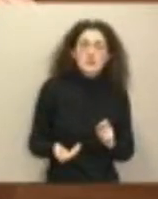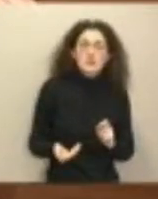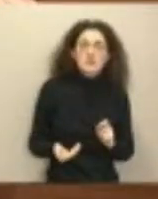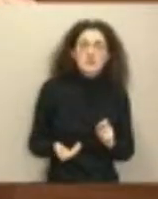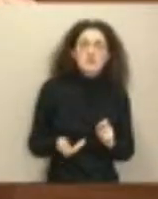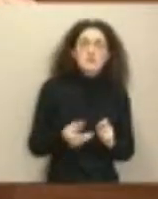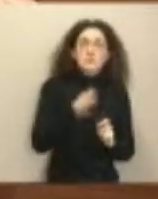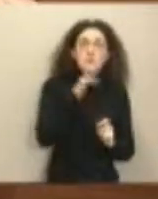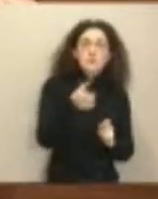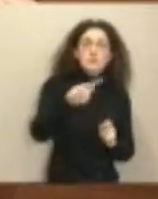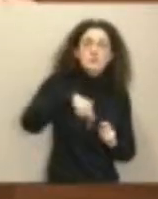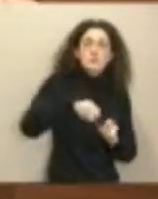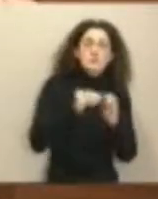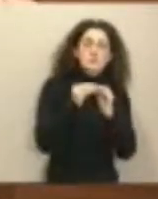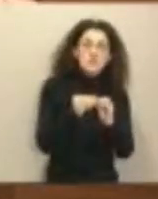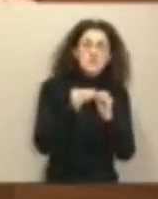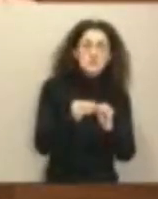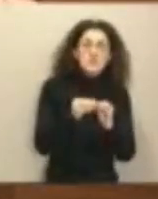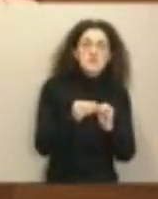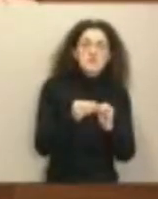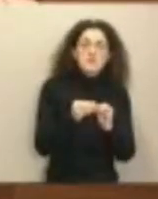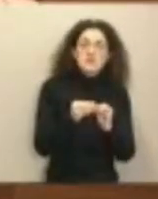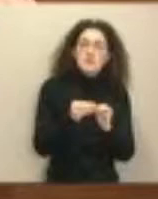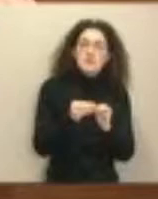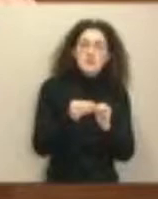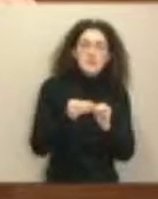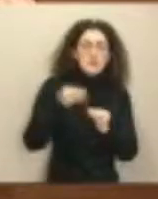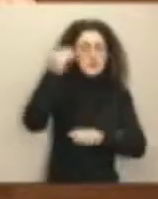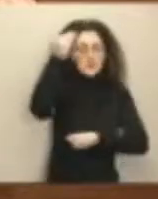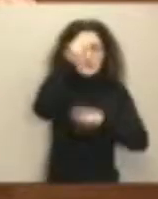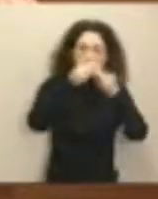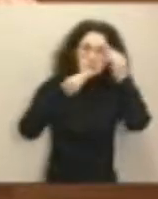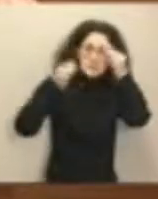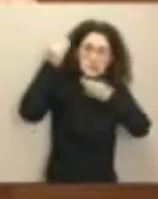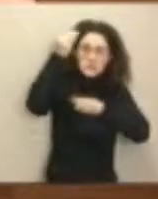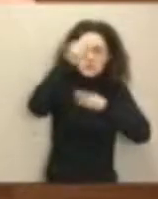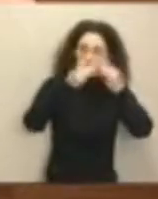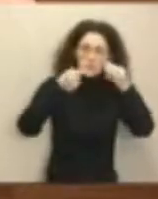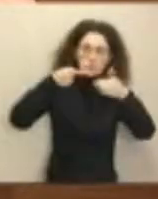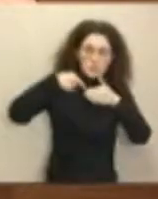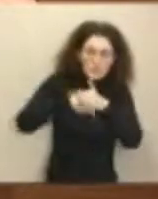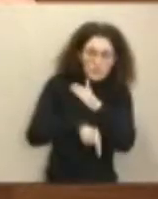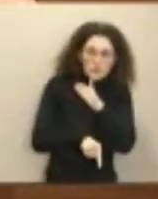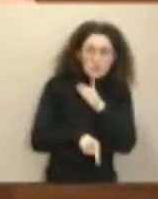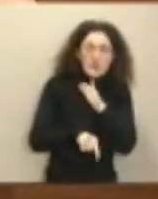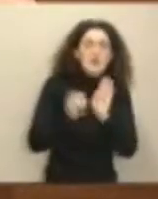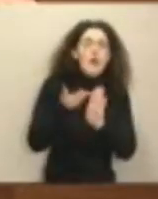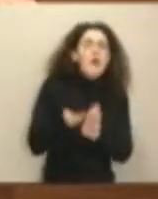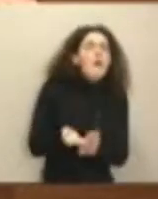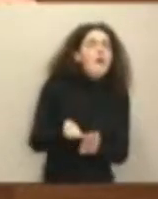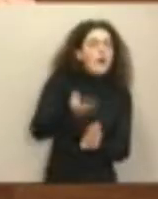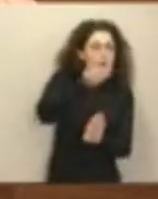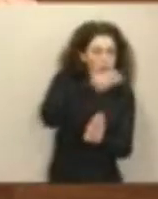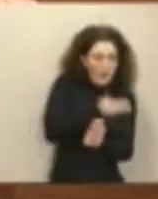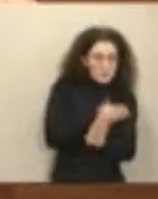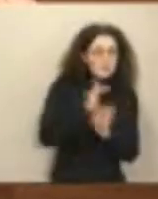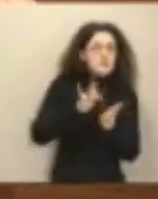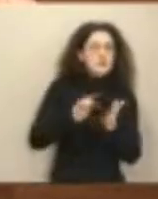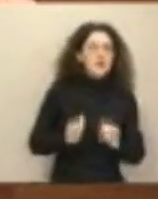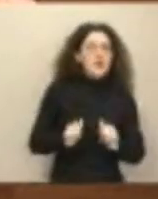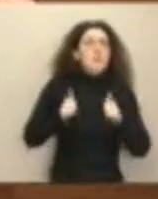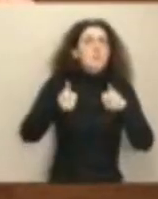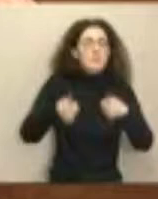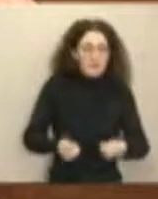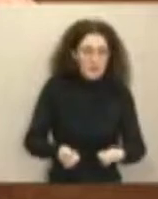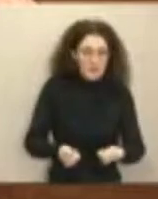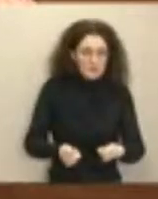hemos realizado profundas reflexiones con carácter previo a el inicio